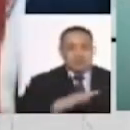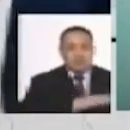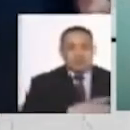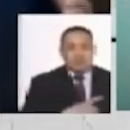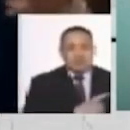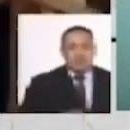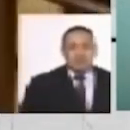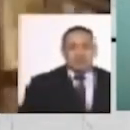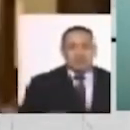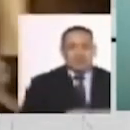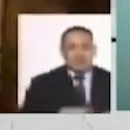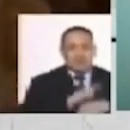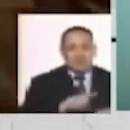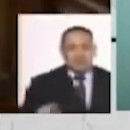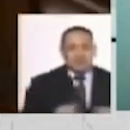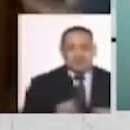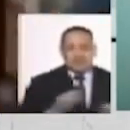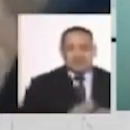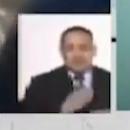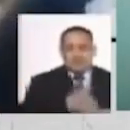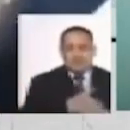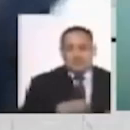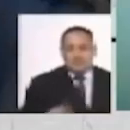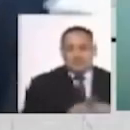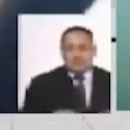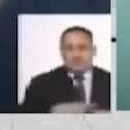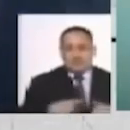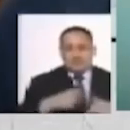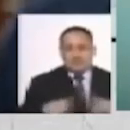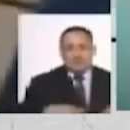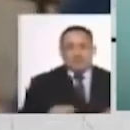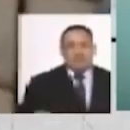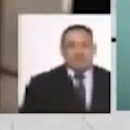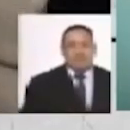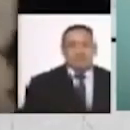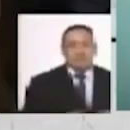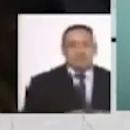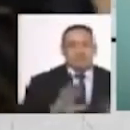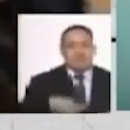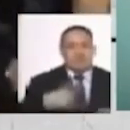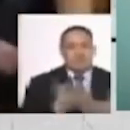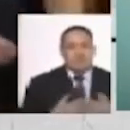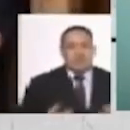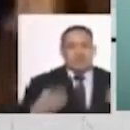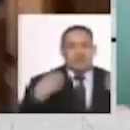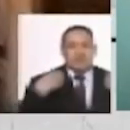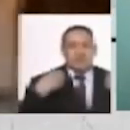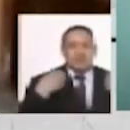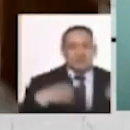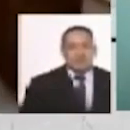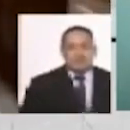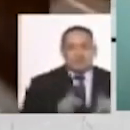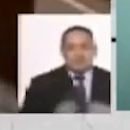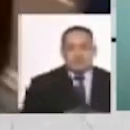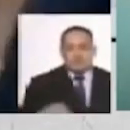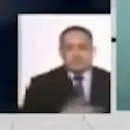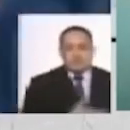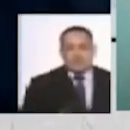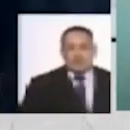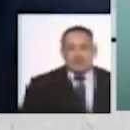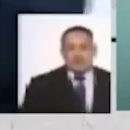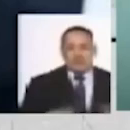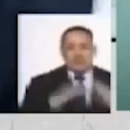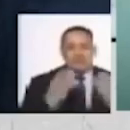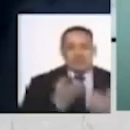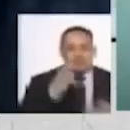Congreso lamentablemente han logrado una mayoría que les permite hacer reformas que yo, la verdad, y ahí entro a la segunda pregunta que me